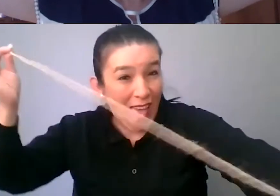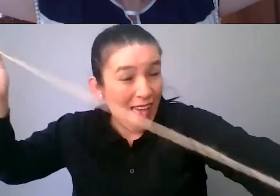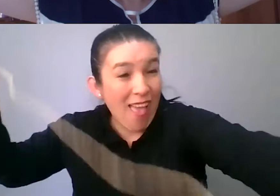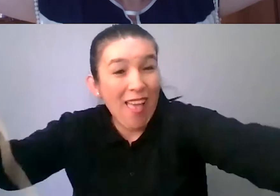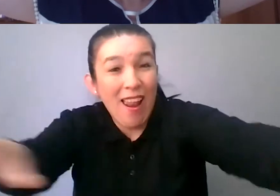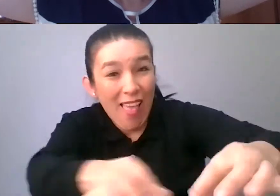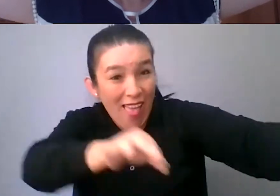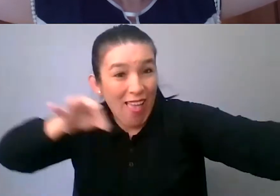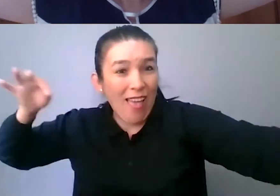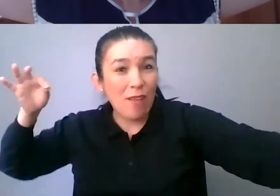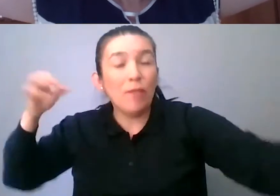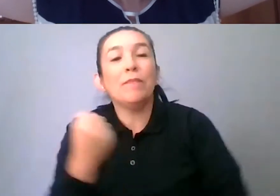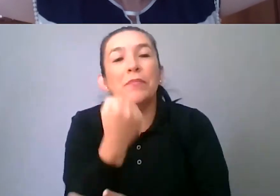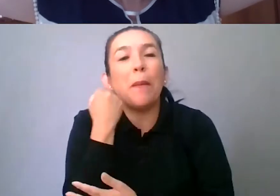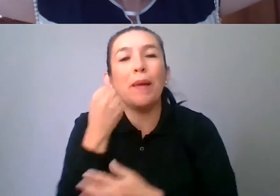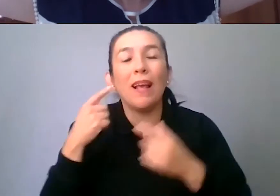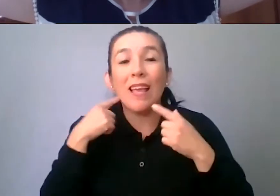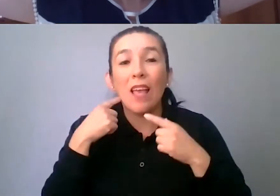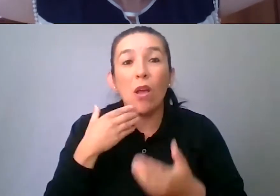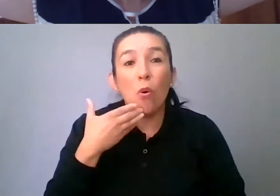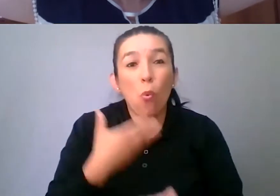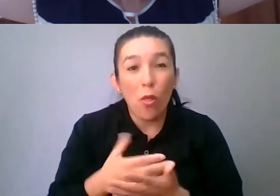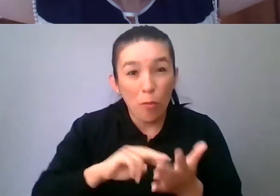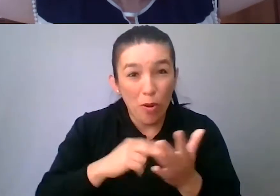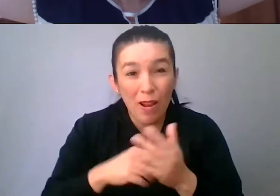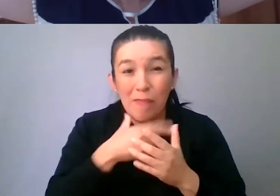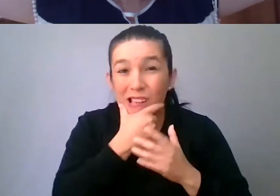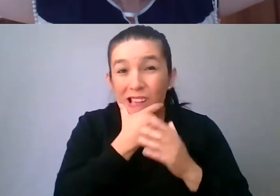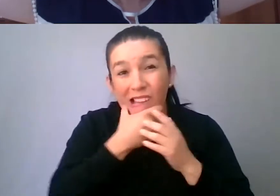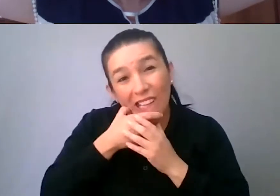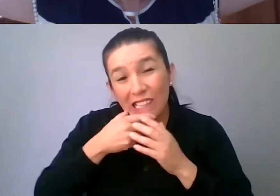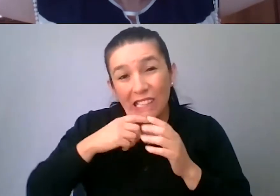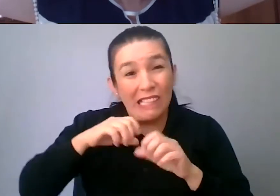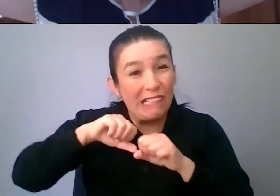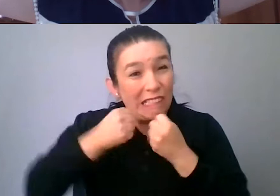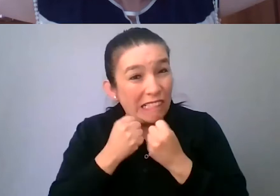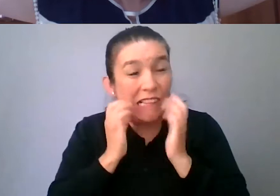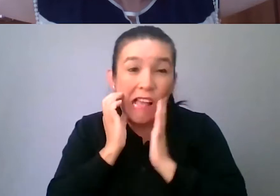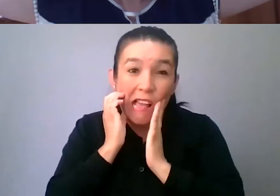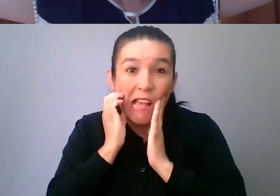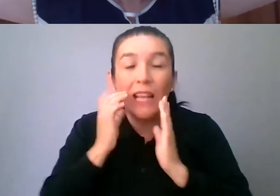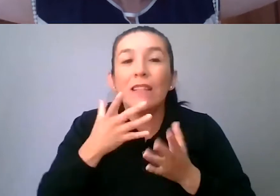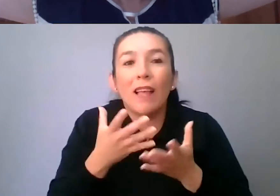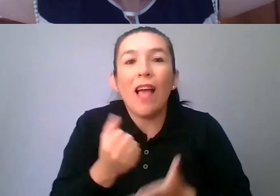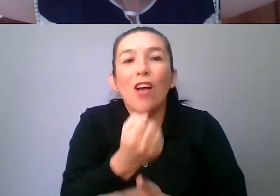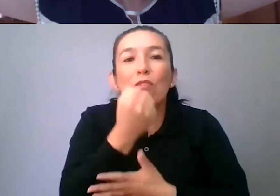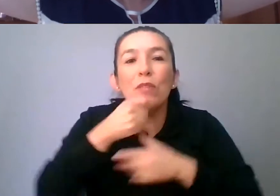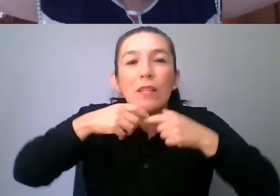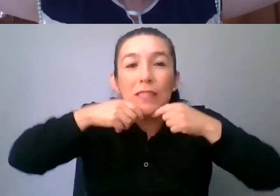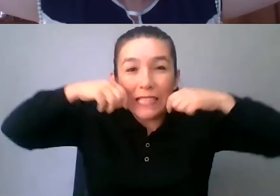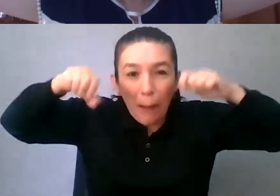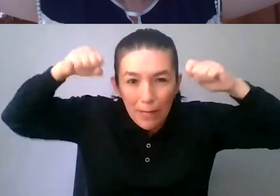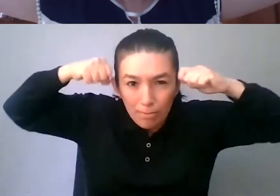sirve para inmovilizar la mandíbula fracturada para que no se le caiga a la persona y queda